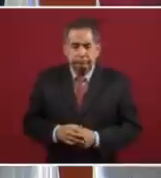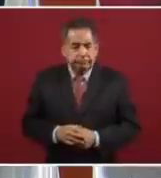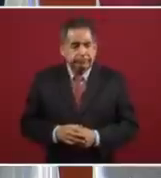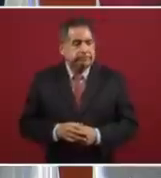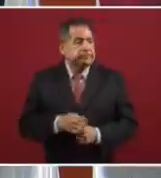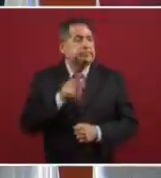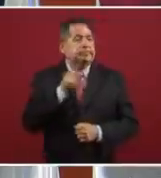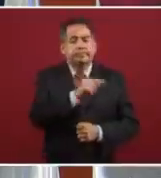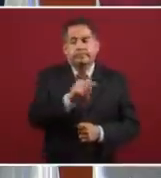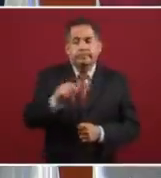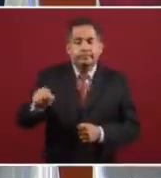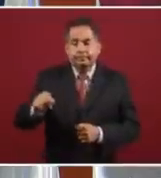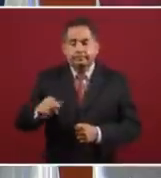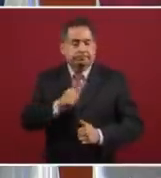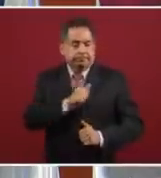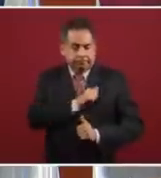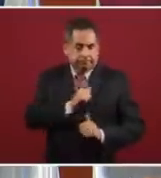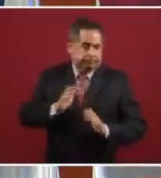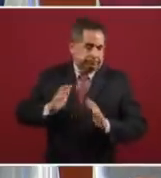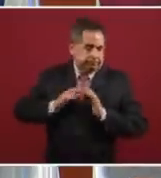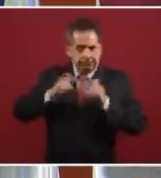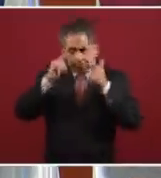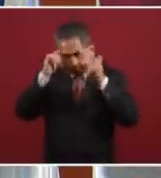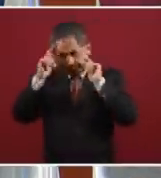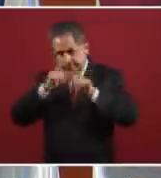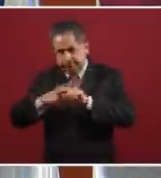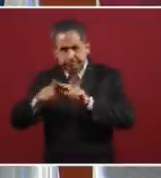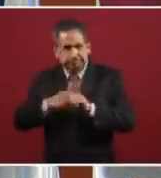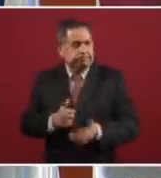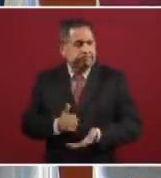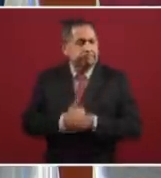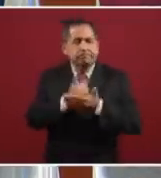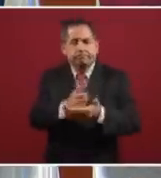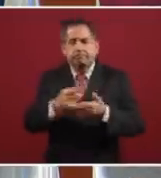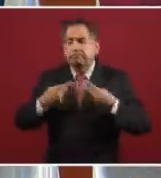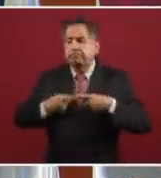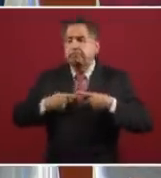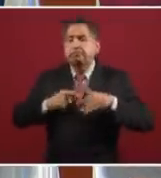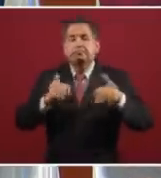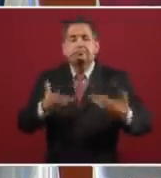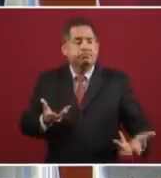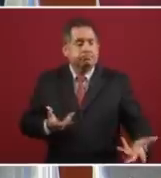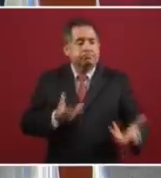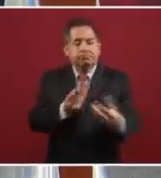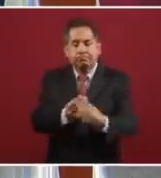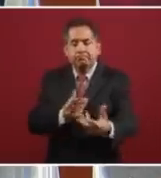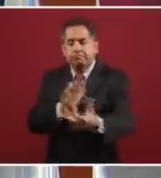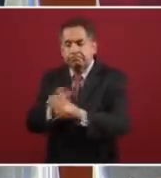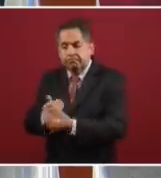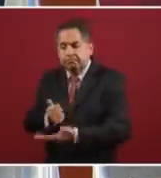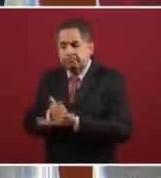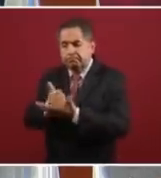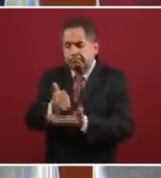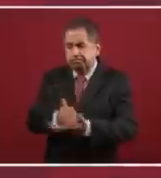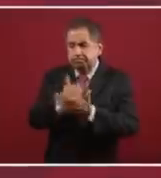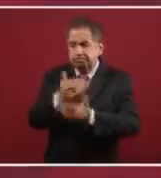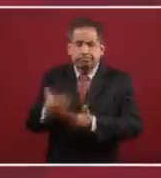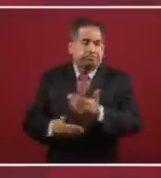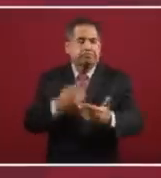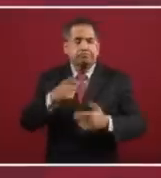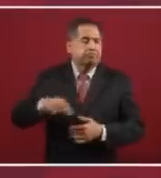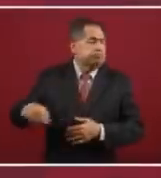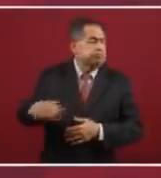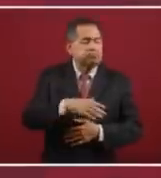Armadas participan en esta con la sociedad para el desarrollo de su